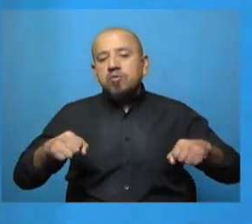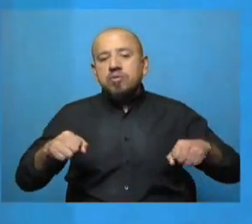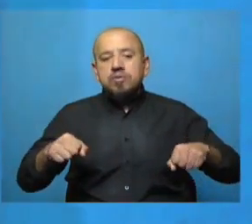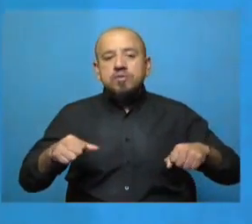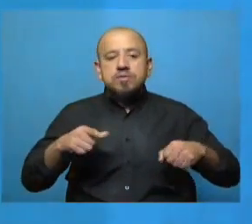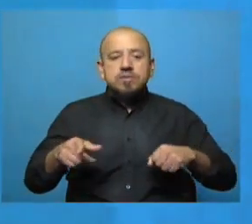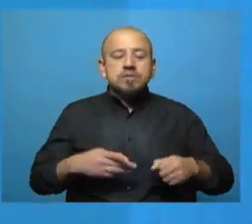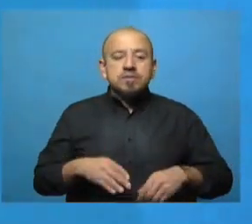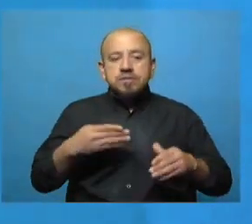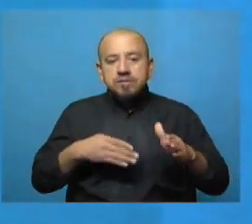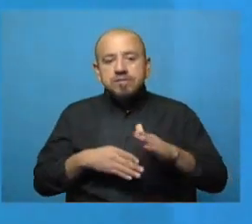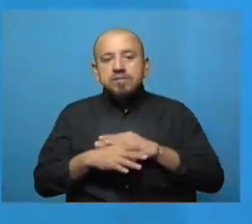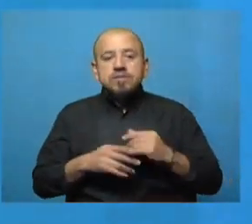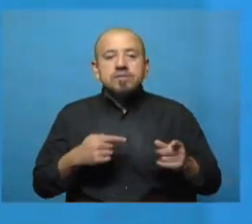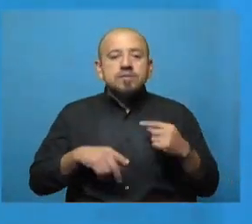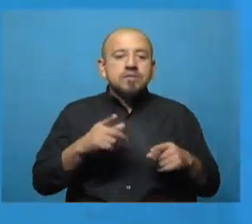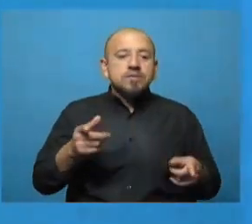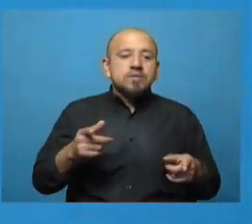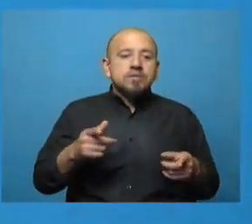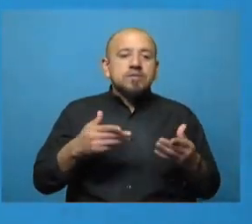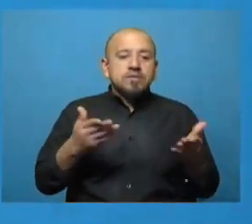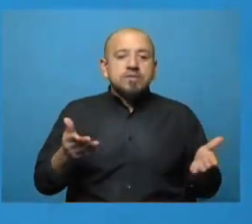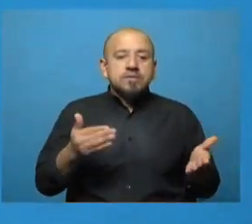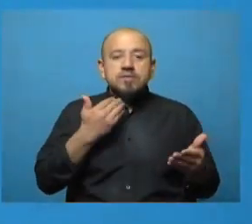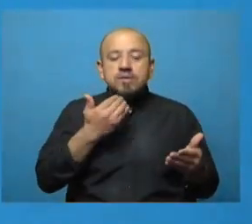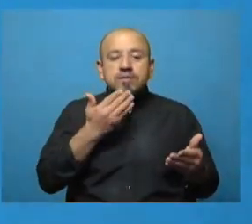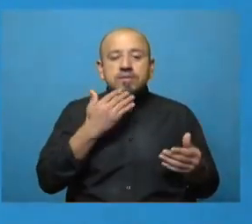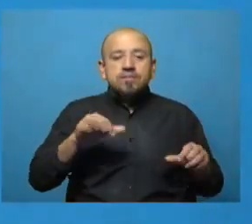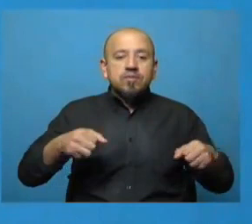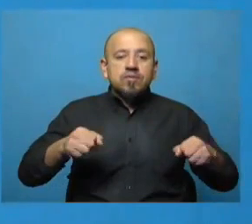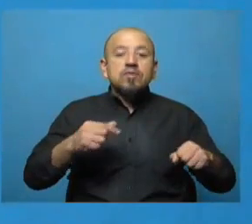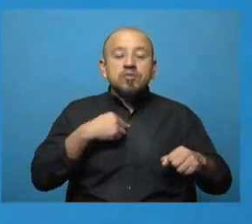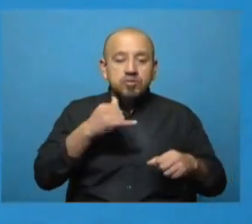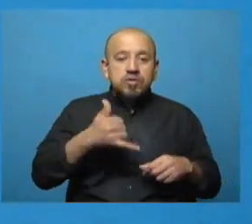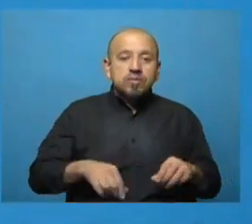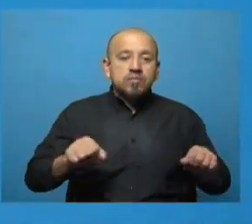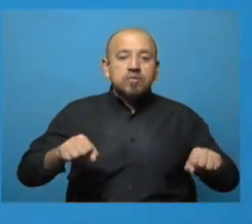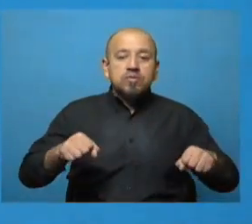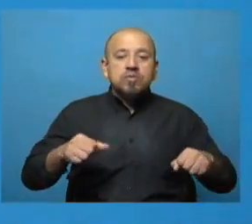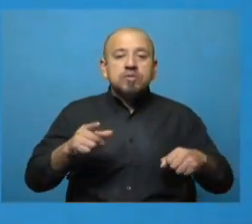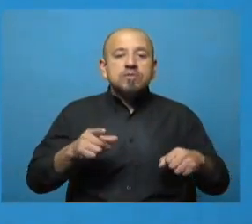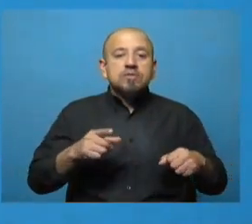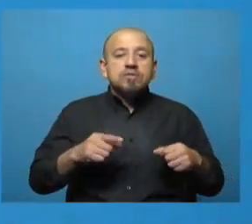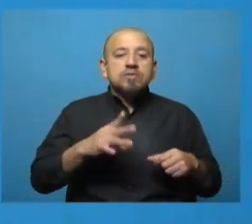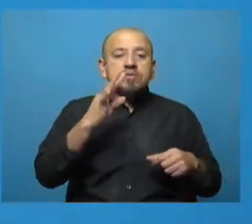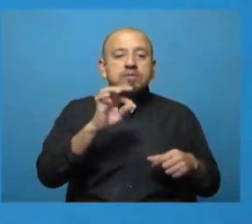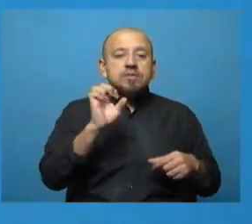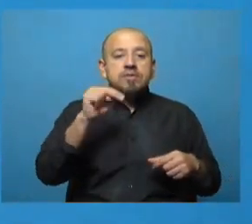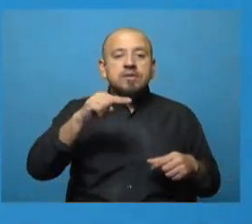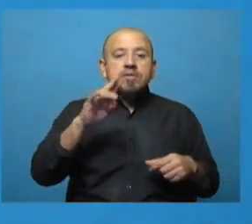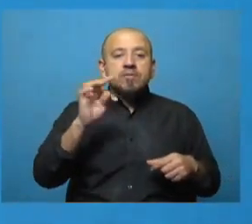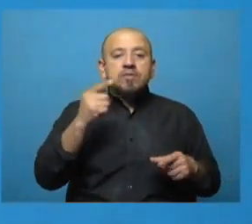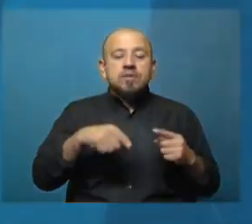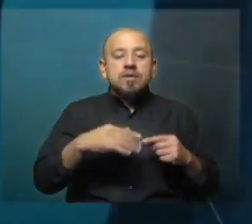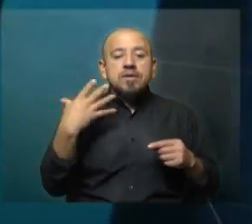la escena y allá con la nevera sabía manejar moto y yo tenía moto En aquel momento Entonces lindo te nutra que era el director de